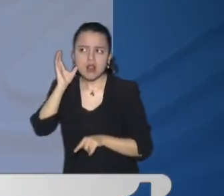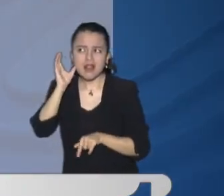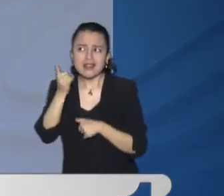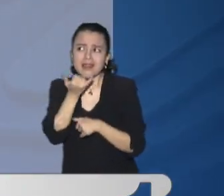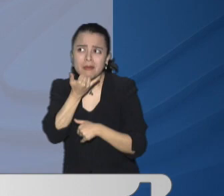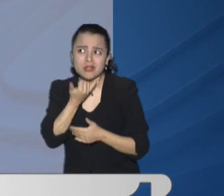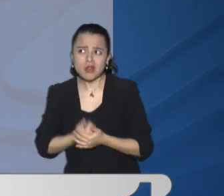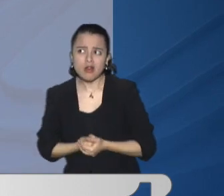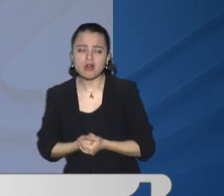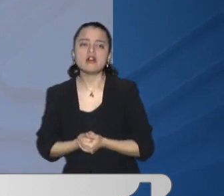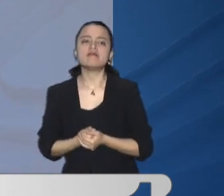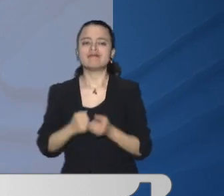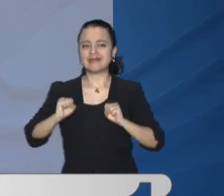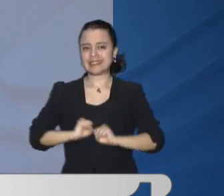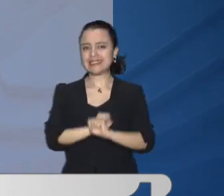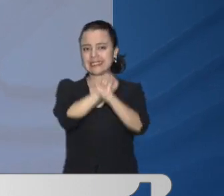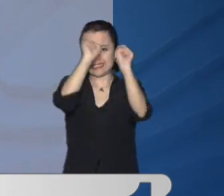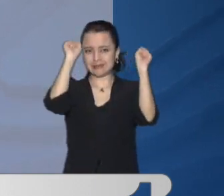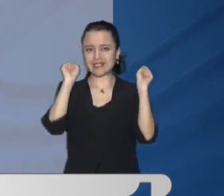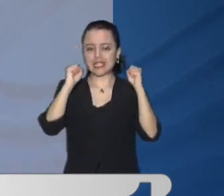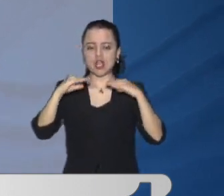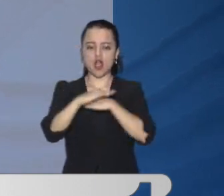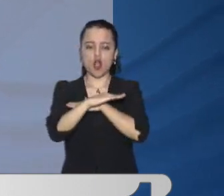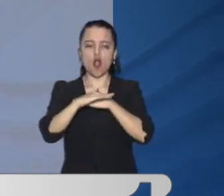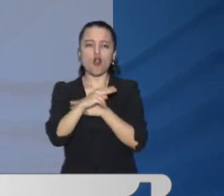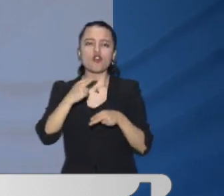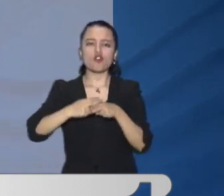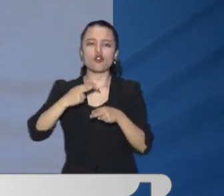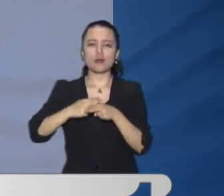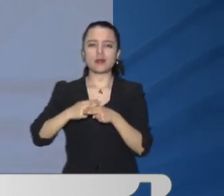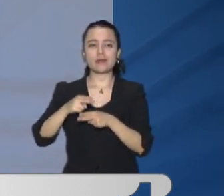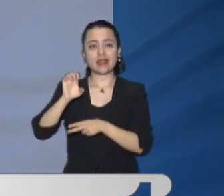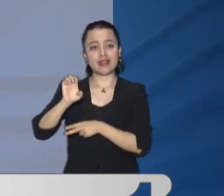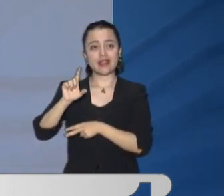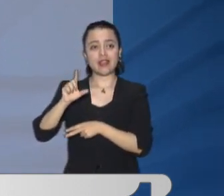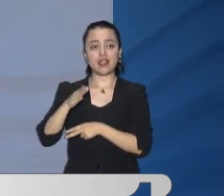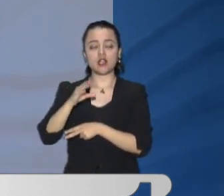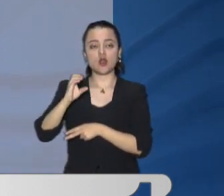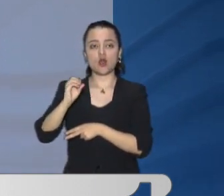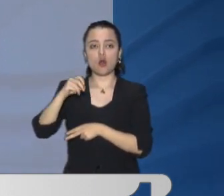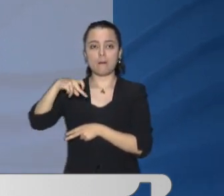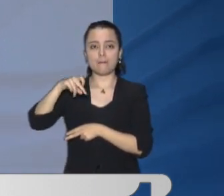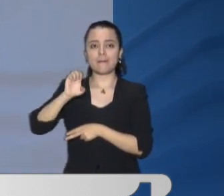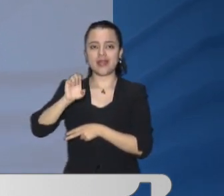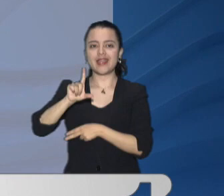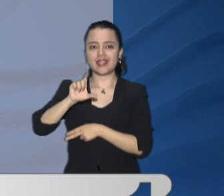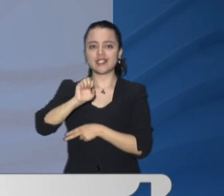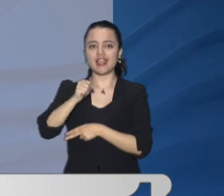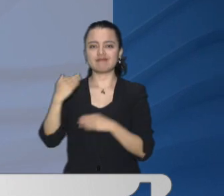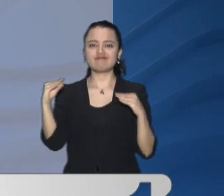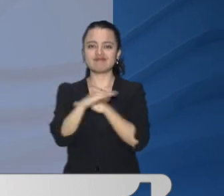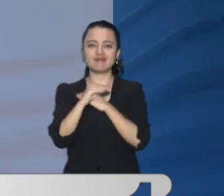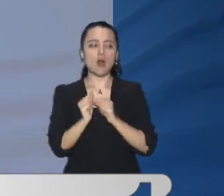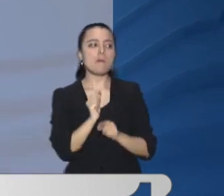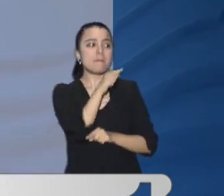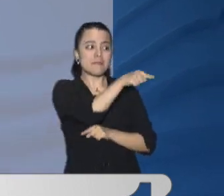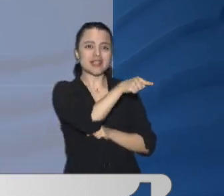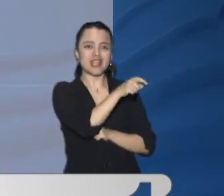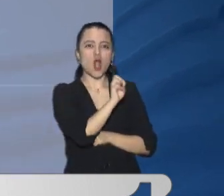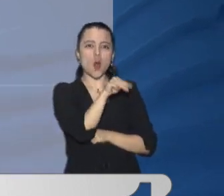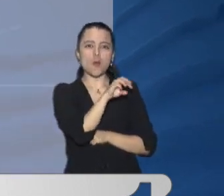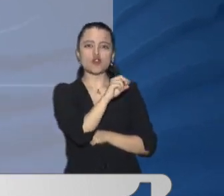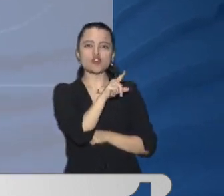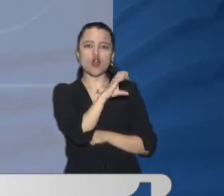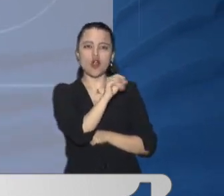percance vial se registró en las horas de la mañana en el sitio conocido como El Copey, en el kilómetro 28 en la vía a Bosconia. En este sitio